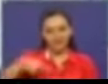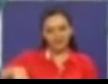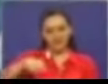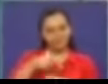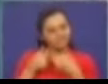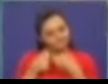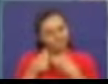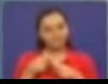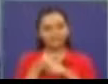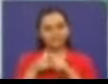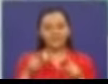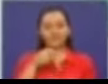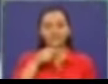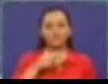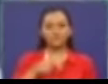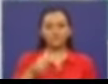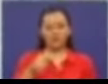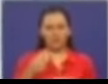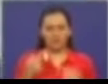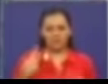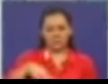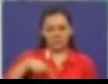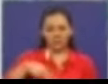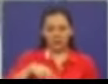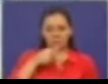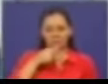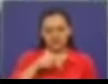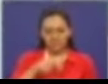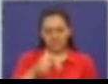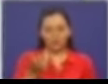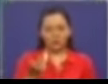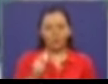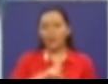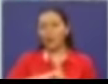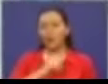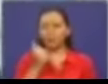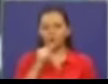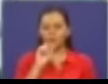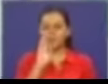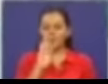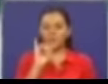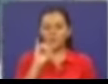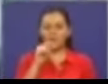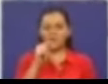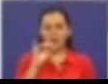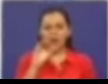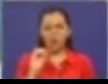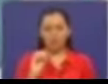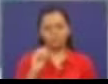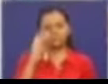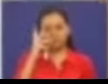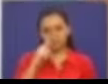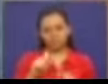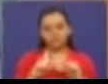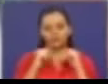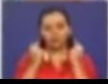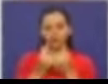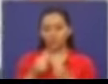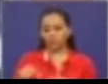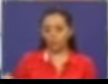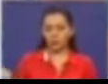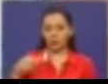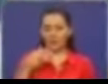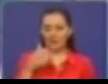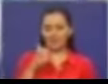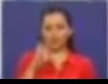quicho espectacular. Son Bijao, que eso también se pasa, un sonido impresionante. Y ahora nos ha recibido el grupo Héctor Bands.